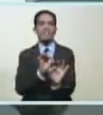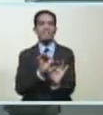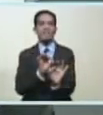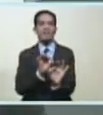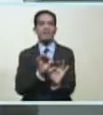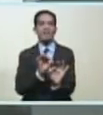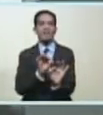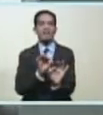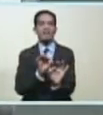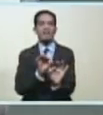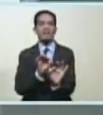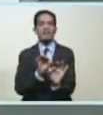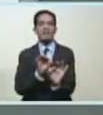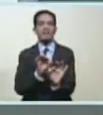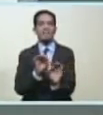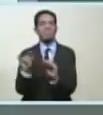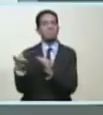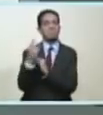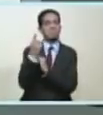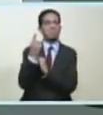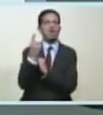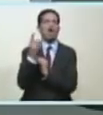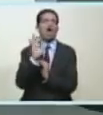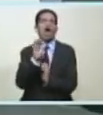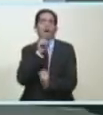Cuando digo no somos.